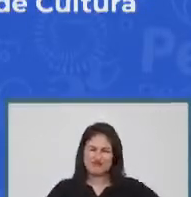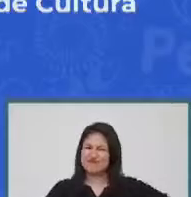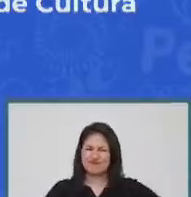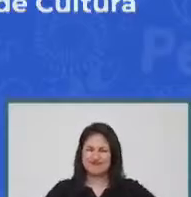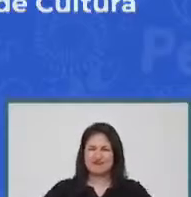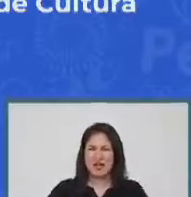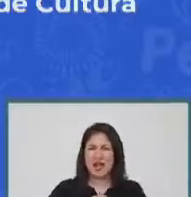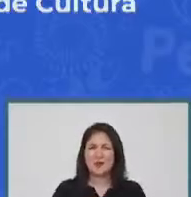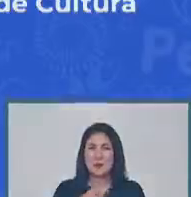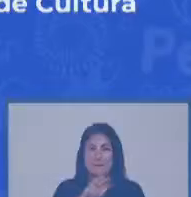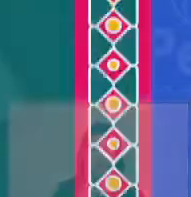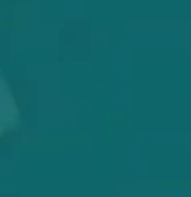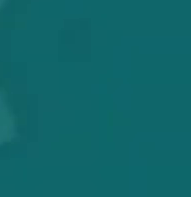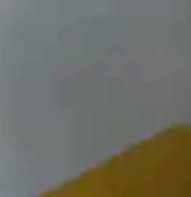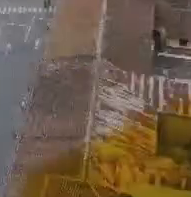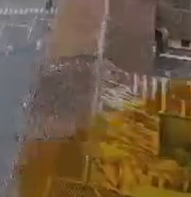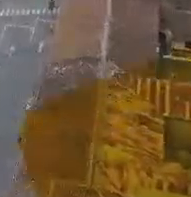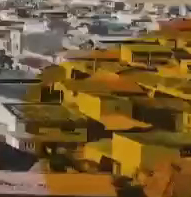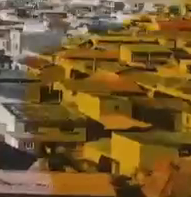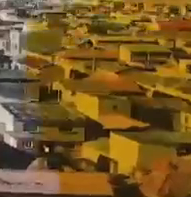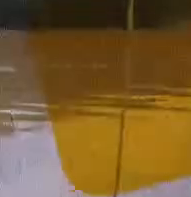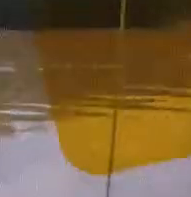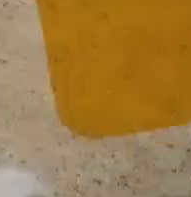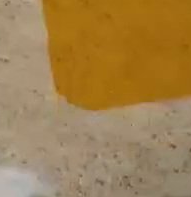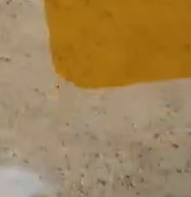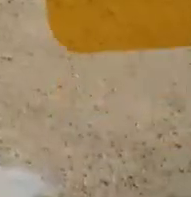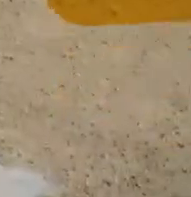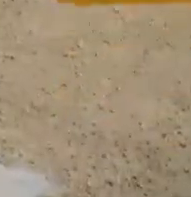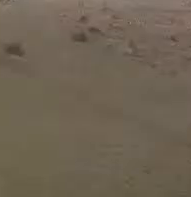Huanca 2024.